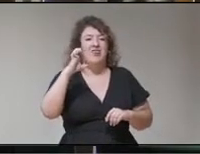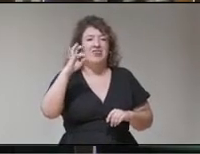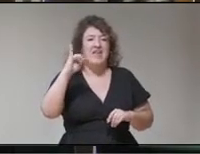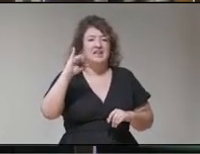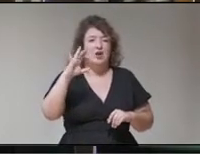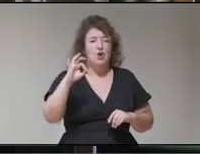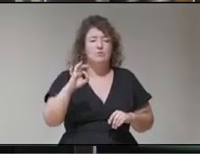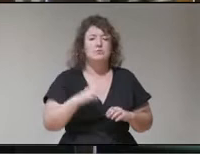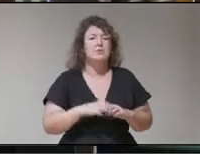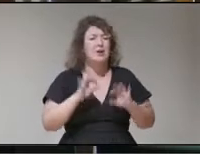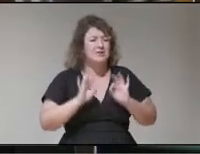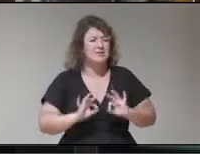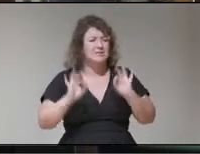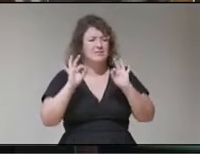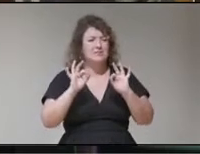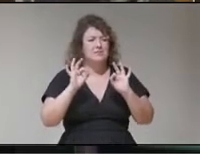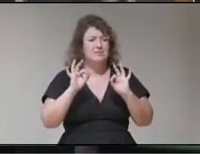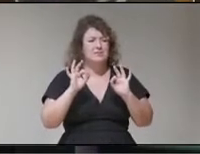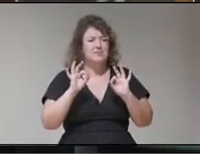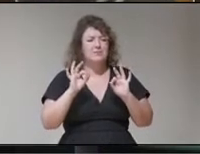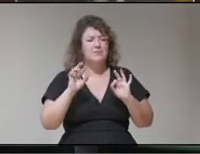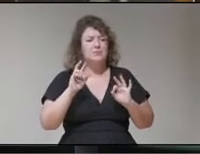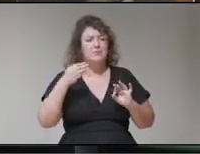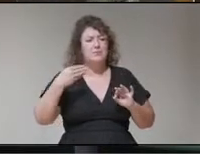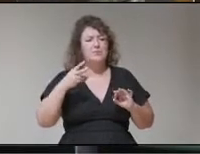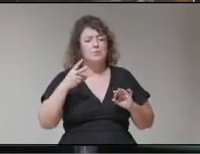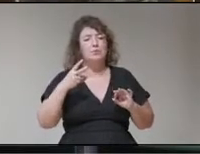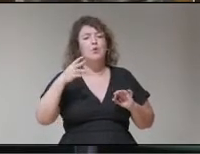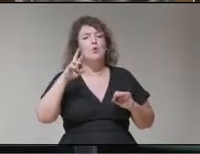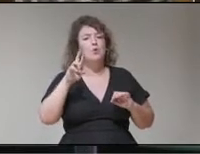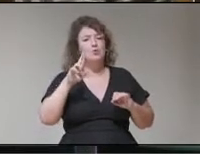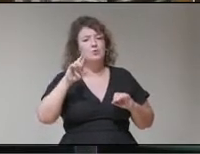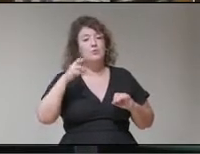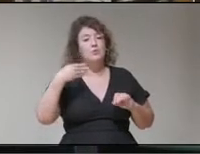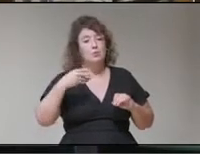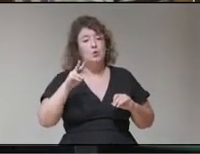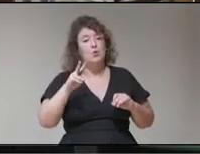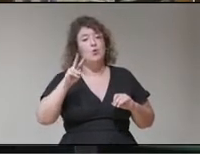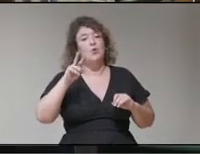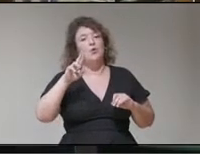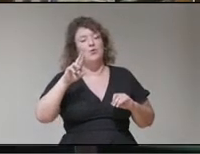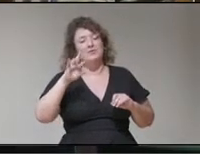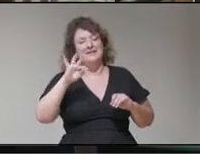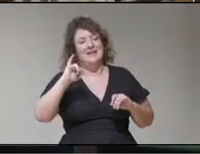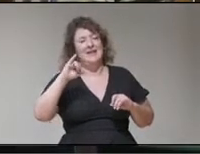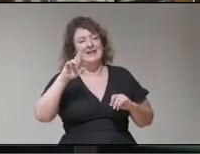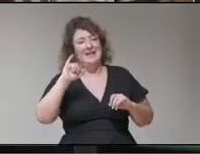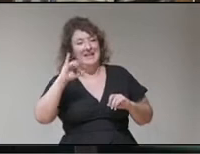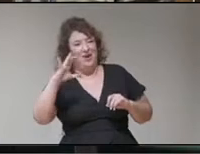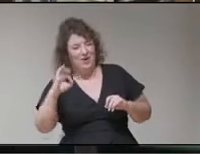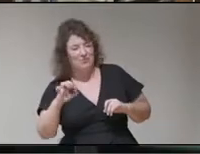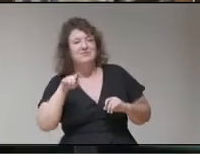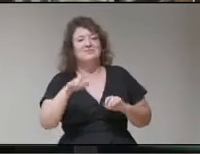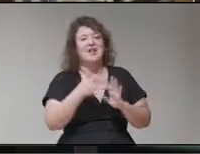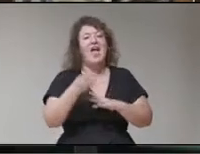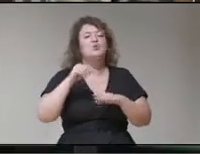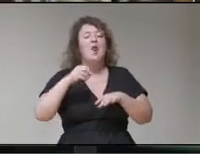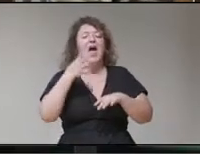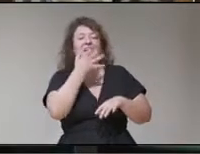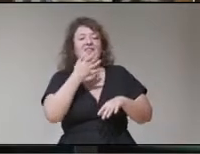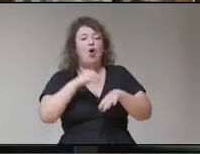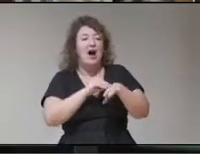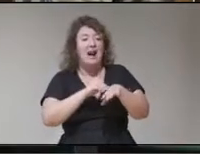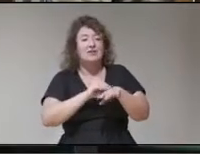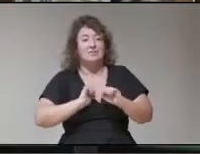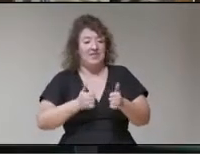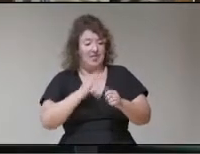el butírico es especialmente interesante. El ácido butírico es un ácido graso. Como ácido graso que es, entra en la célula